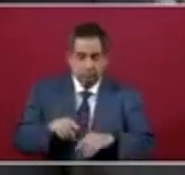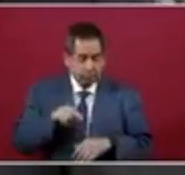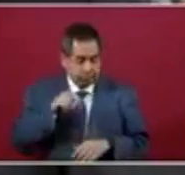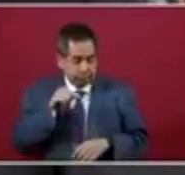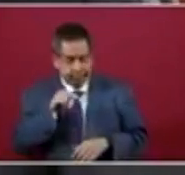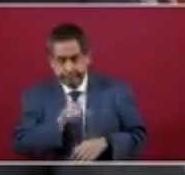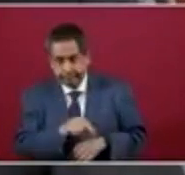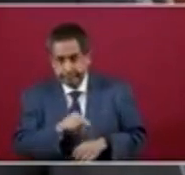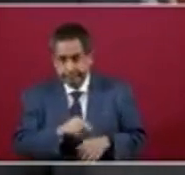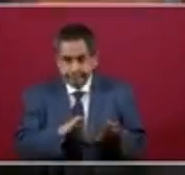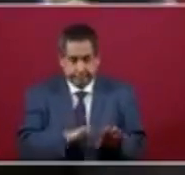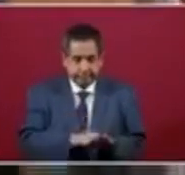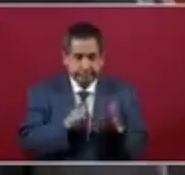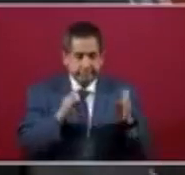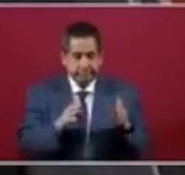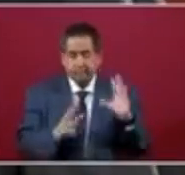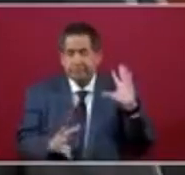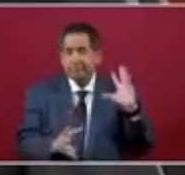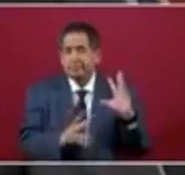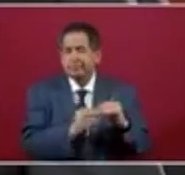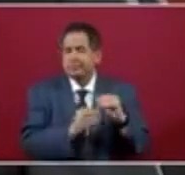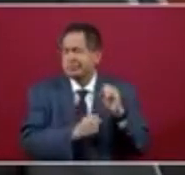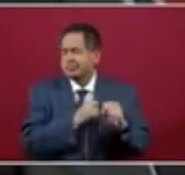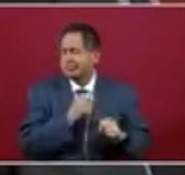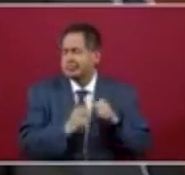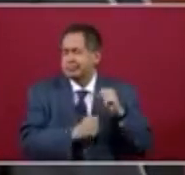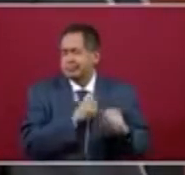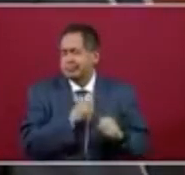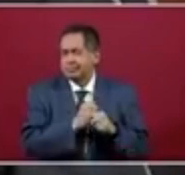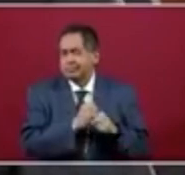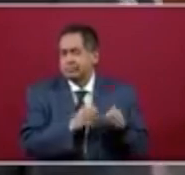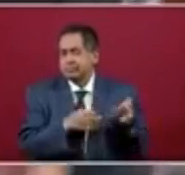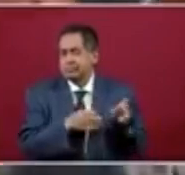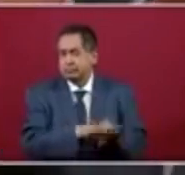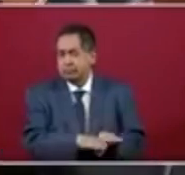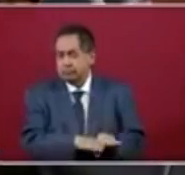vivimos durante décadas